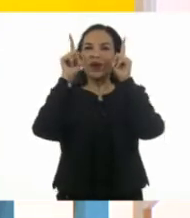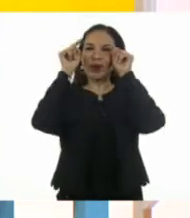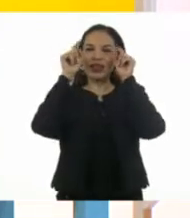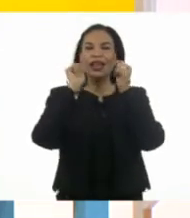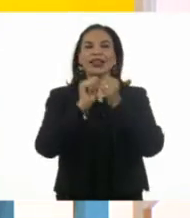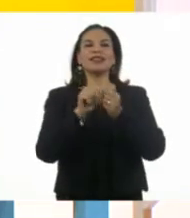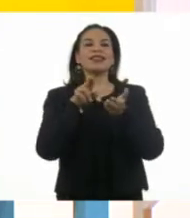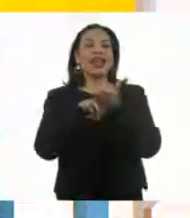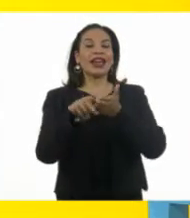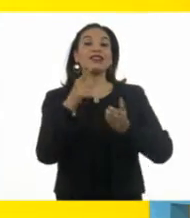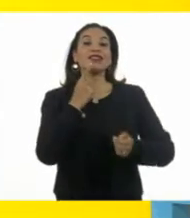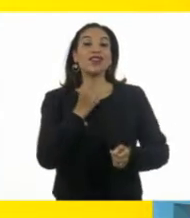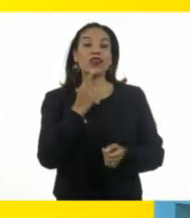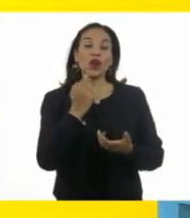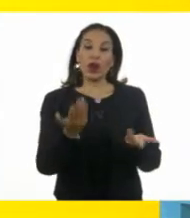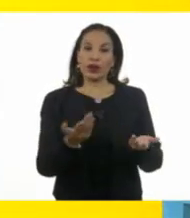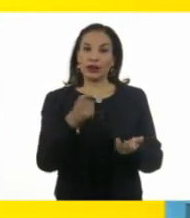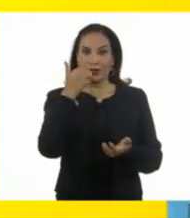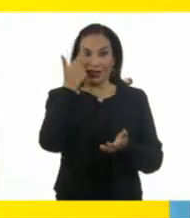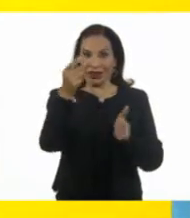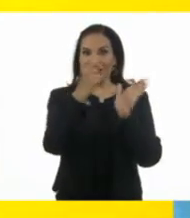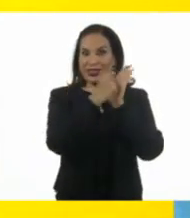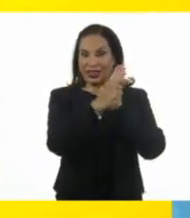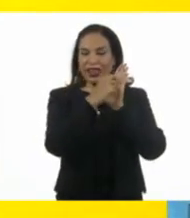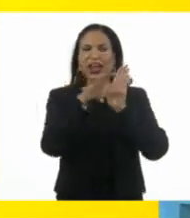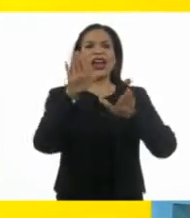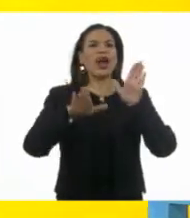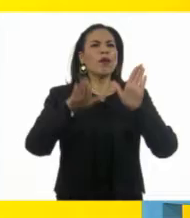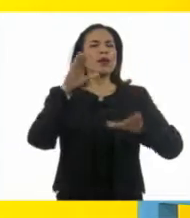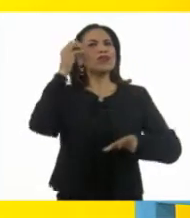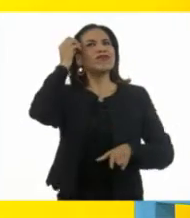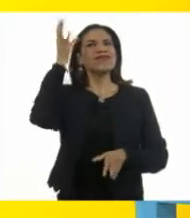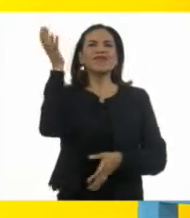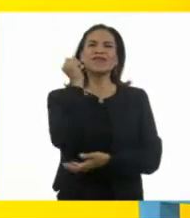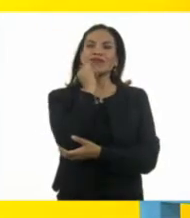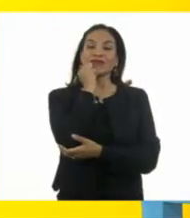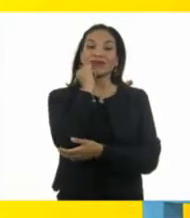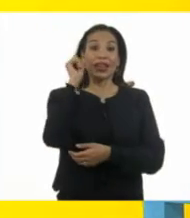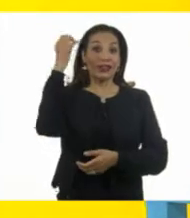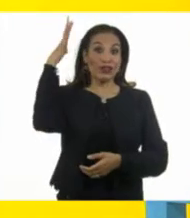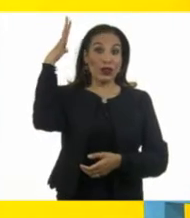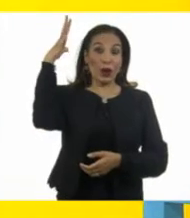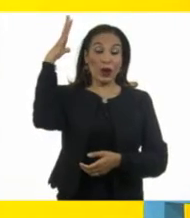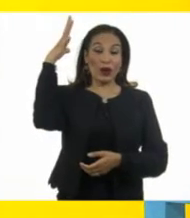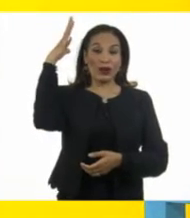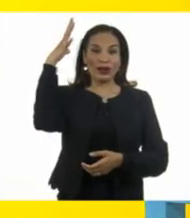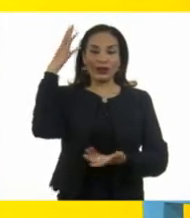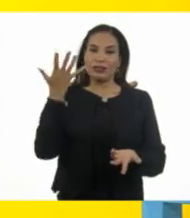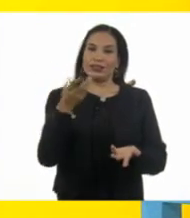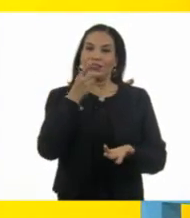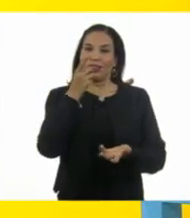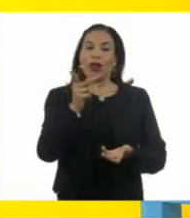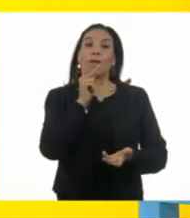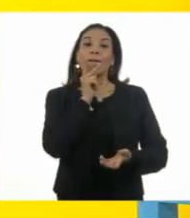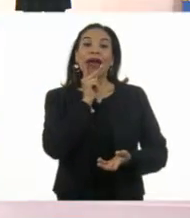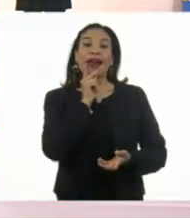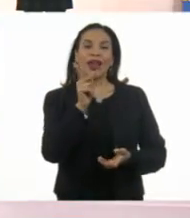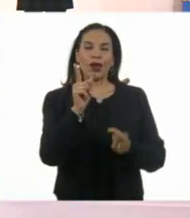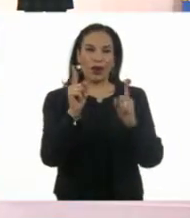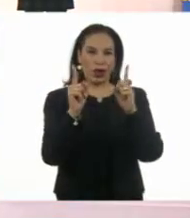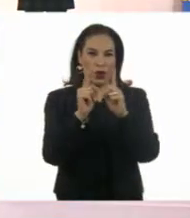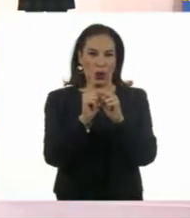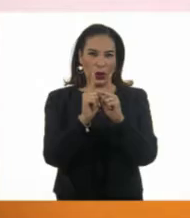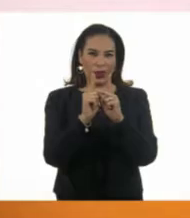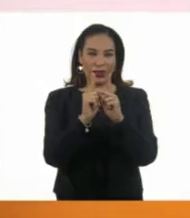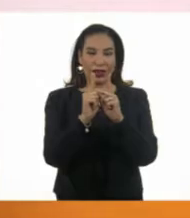negras y rojas, sí. ¿Sí? Quiero que lo anoten, porque luego se nos olvida. Sol, que dijimos que es una palabra